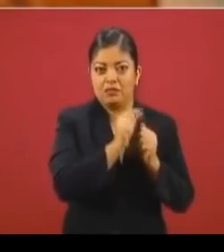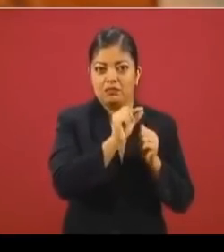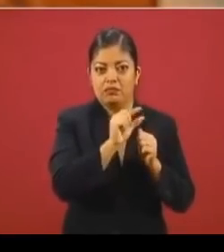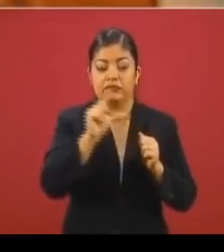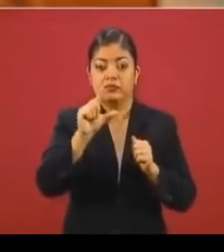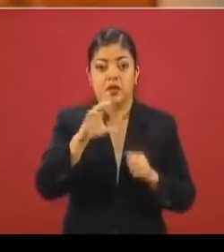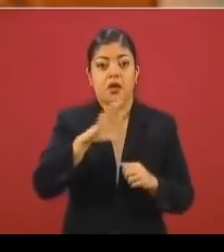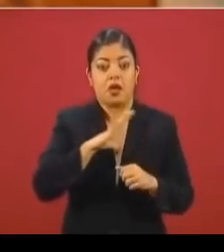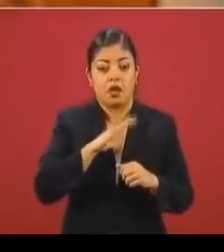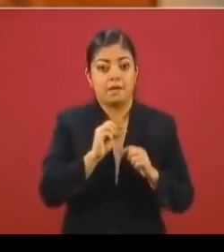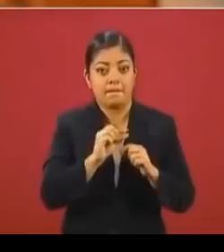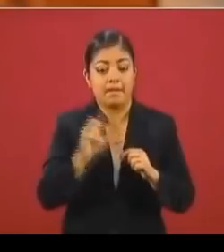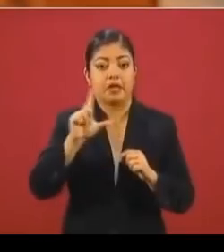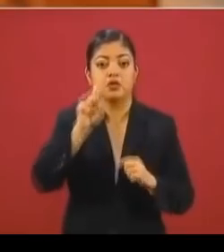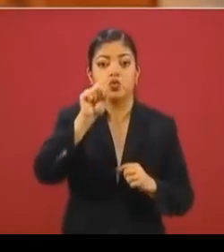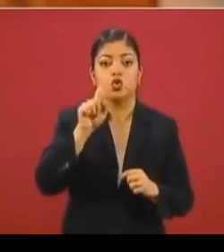1.7,